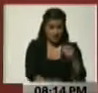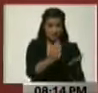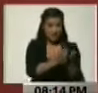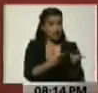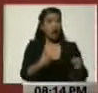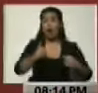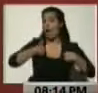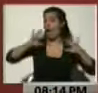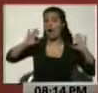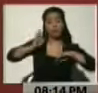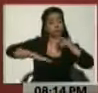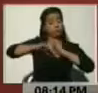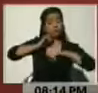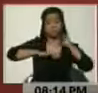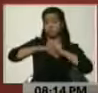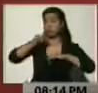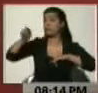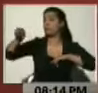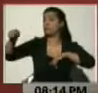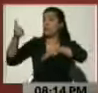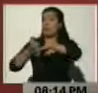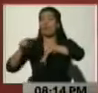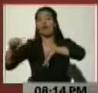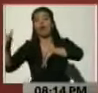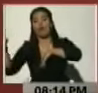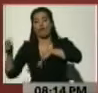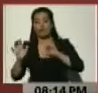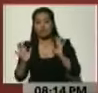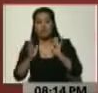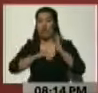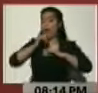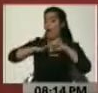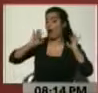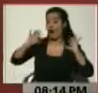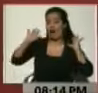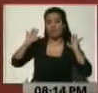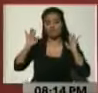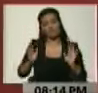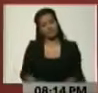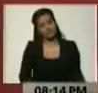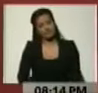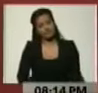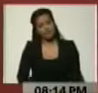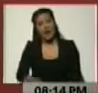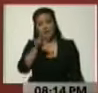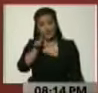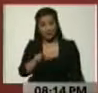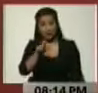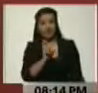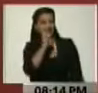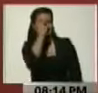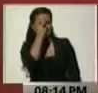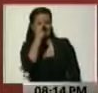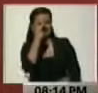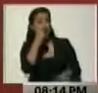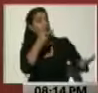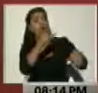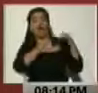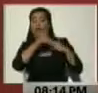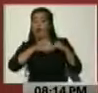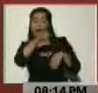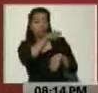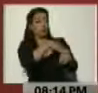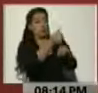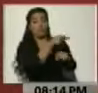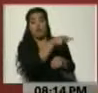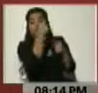demás. Nadie asume culpa de las cosas que dejaron de hacer. Todos los que se van alejando comienzan a echarle la culpa es a los demás. Nunca